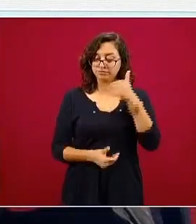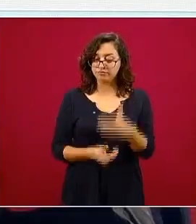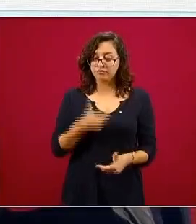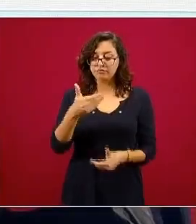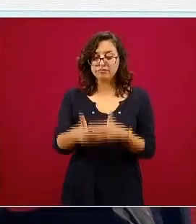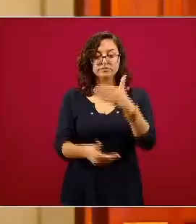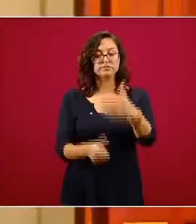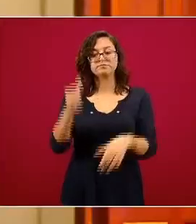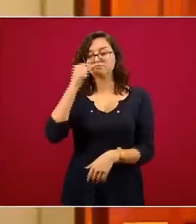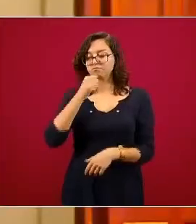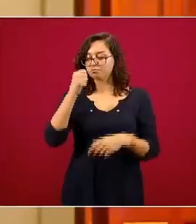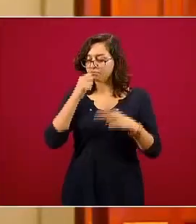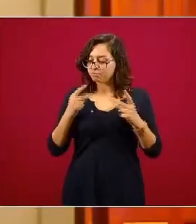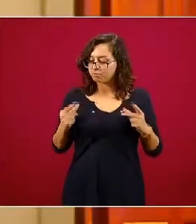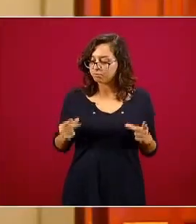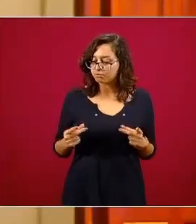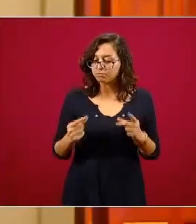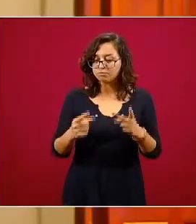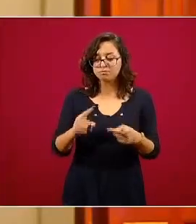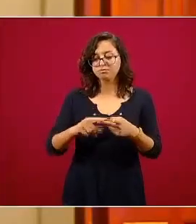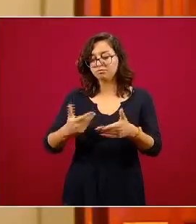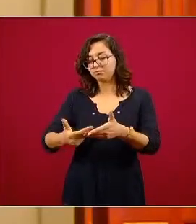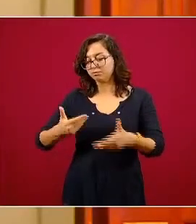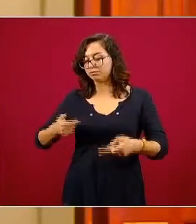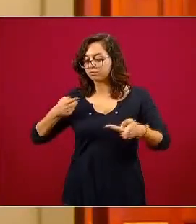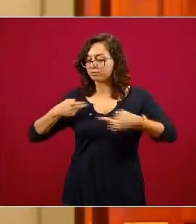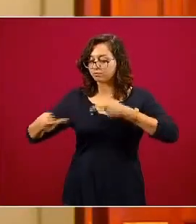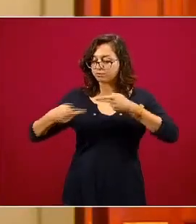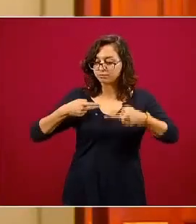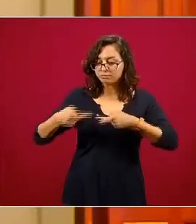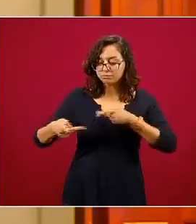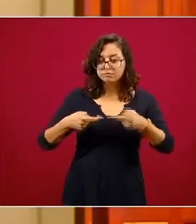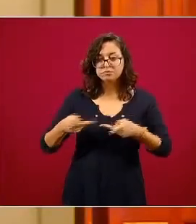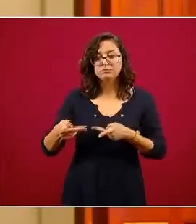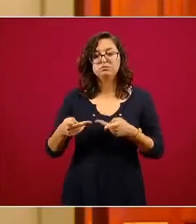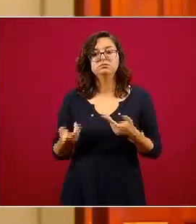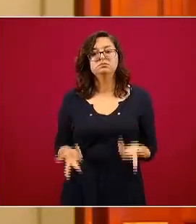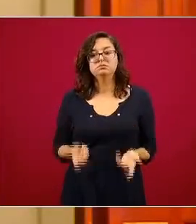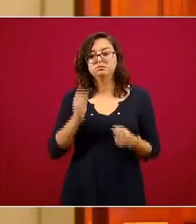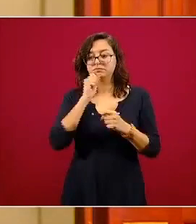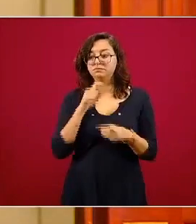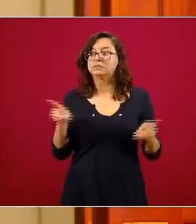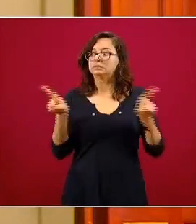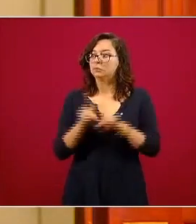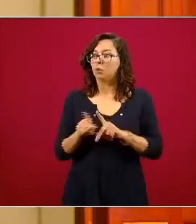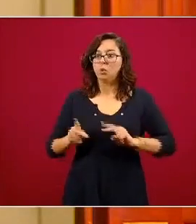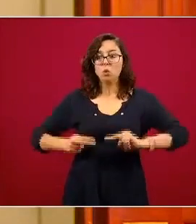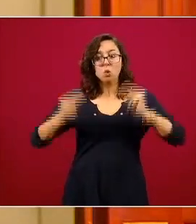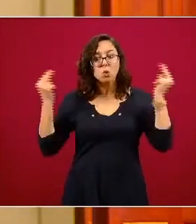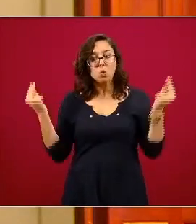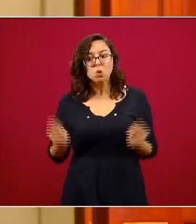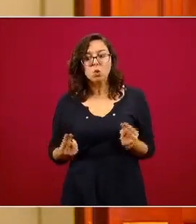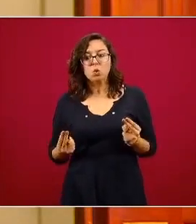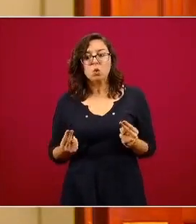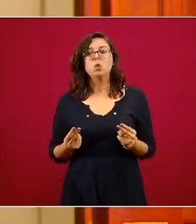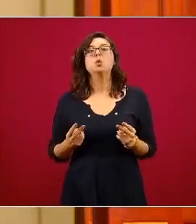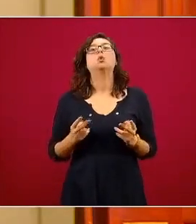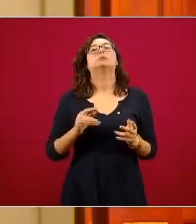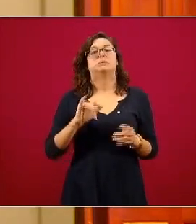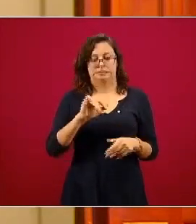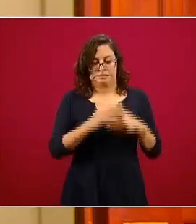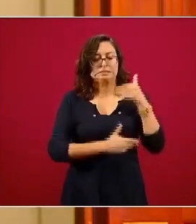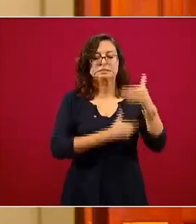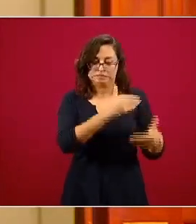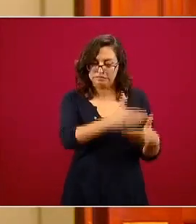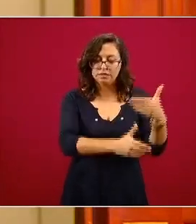haya rapidez, que haya planeación anticipada con procedimientos ajustados a la urgencia, pero eso no quiere decir que porque es